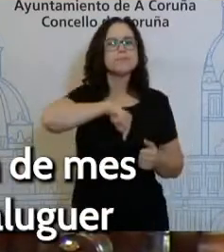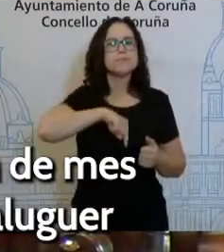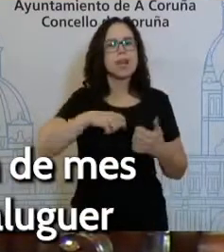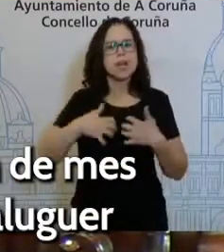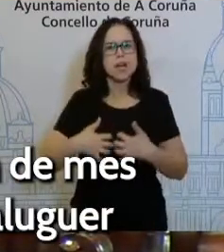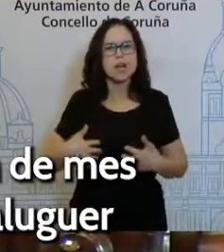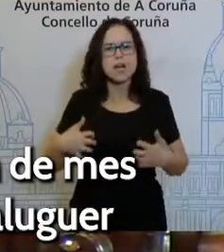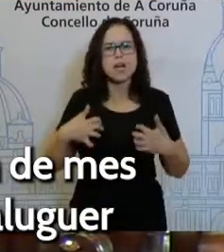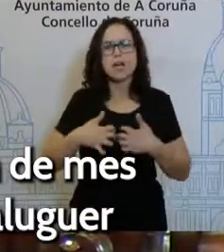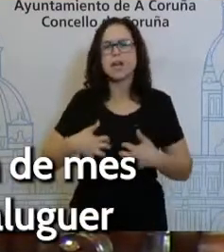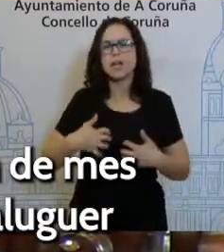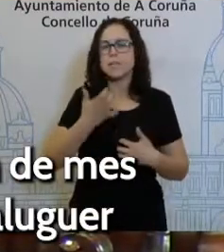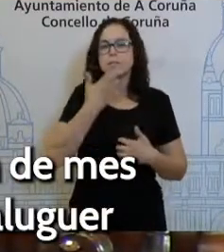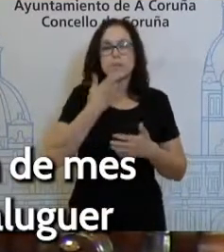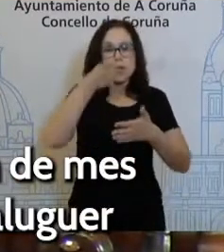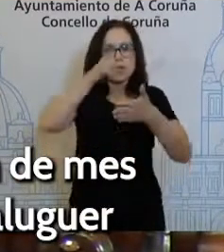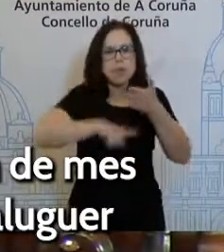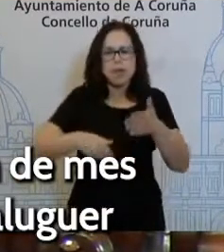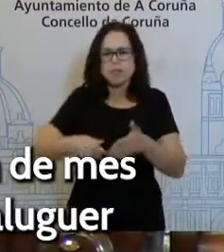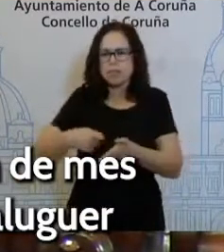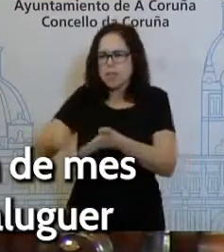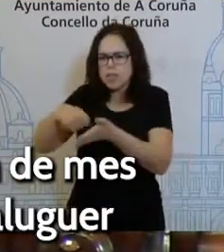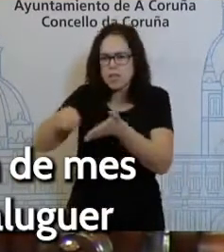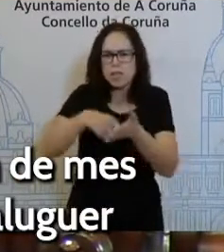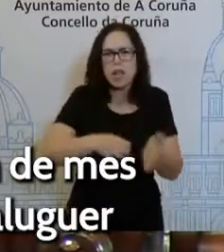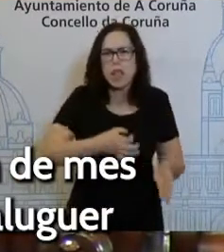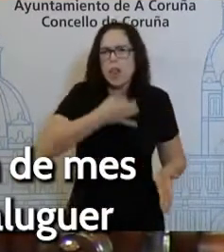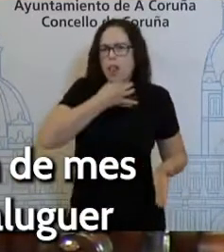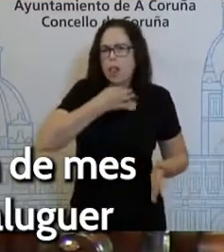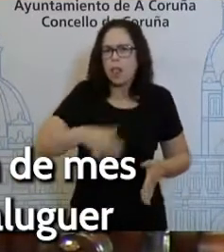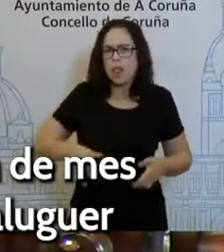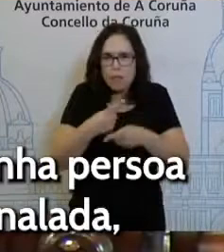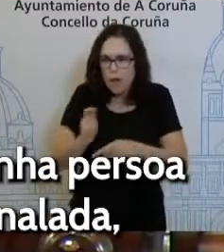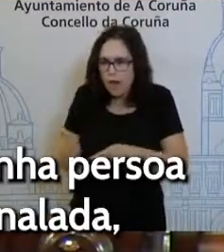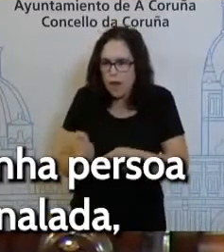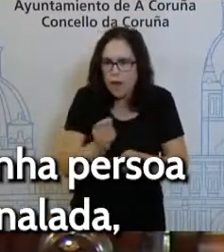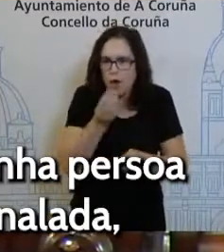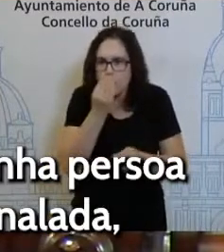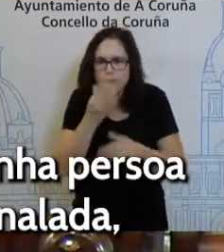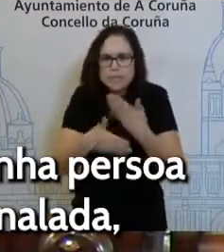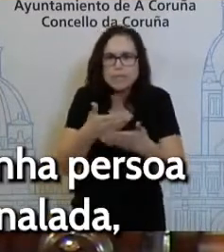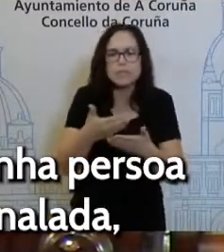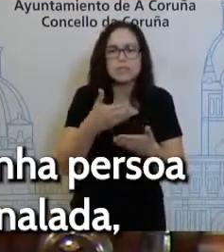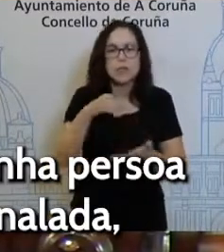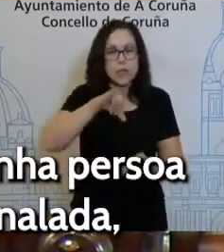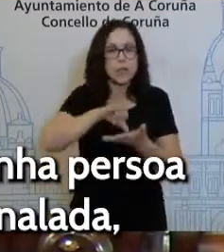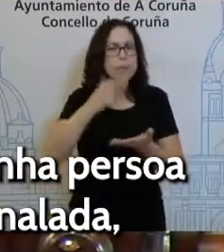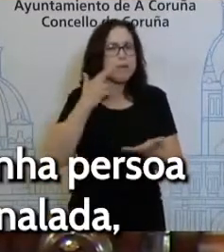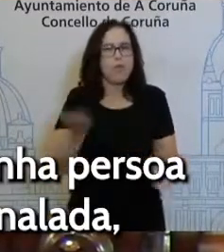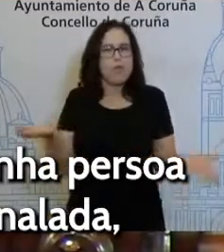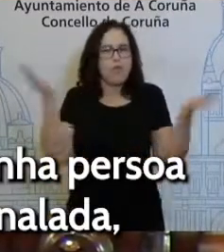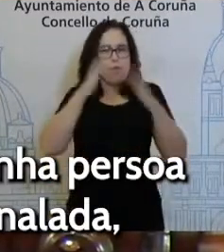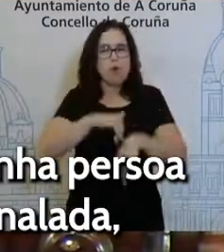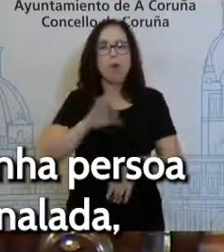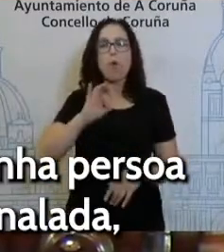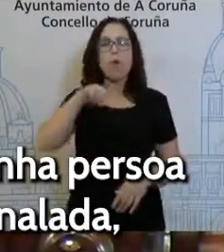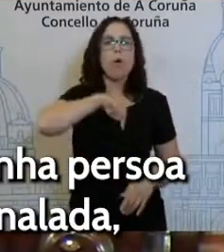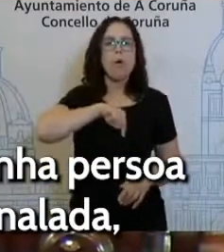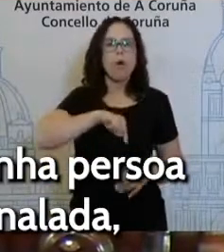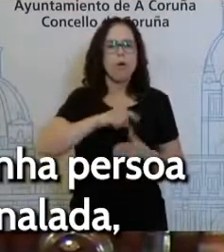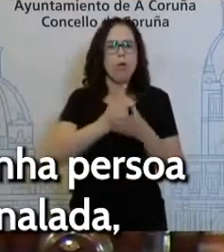por saber como chegan a fin de mes, por saber como van pagar un aluguer, e tamén unha cidade na que unha persoa non se sinte